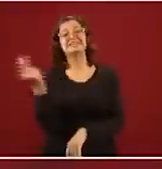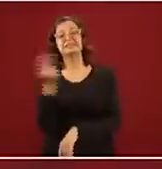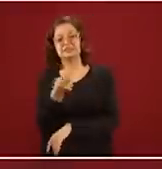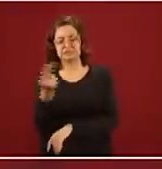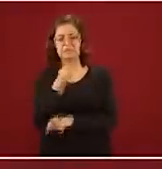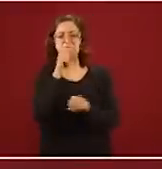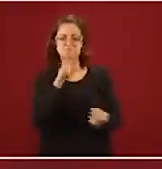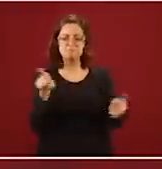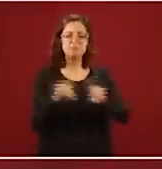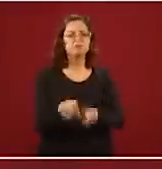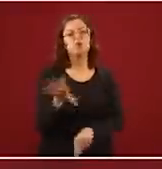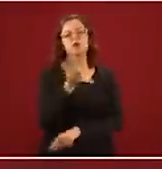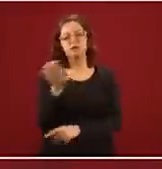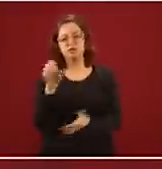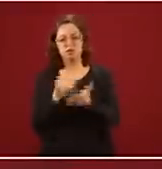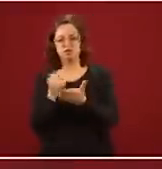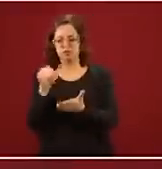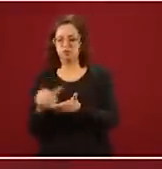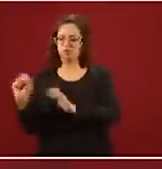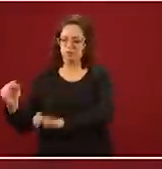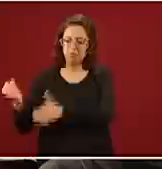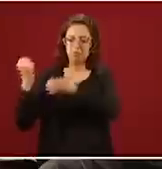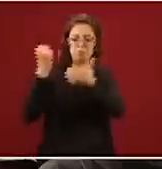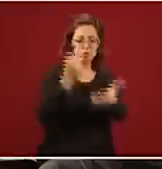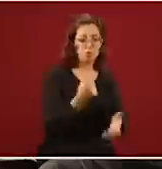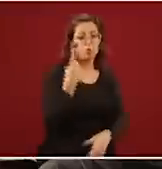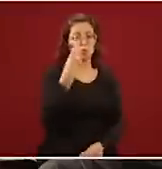operar por año.